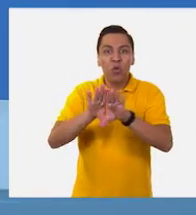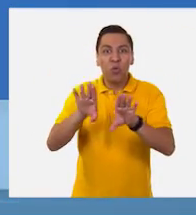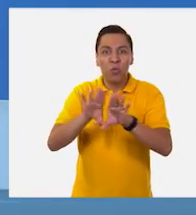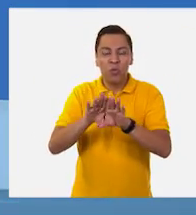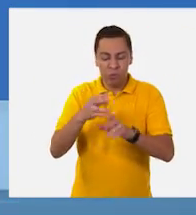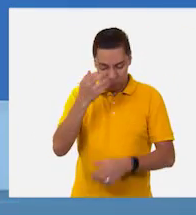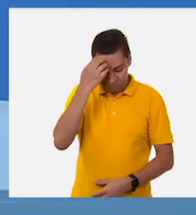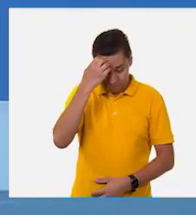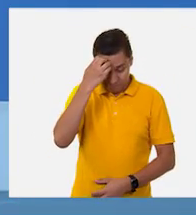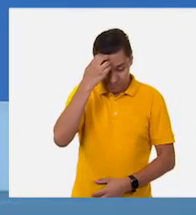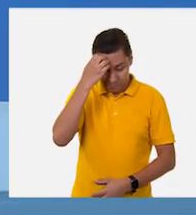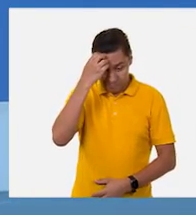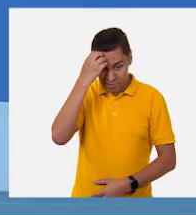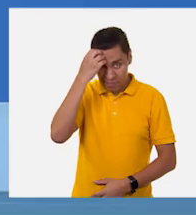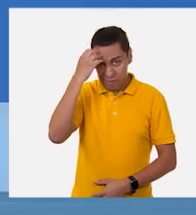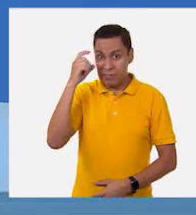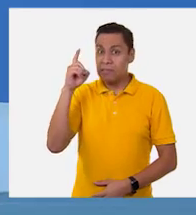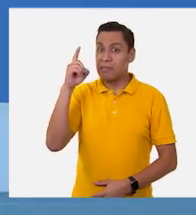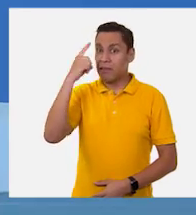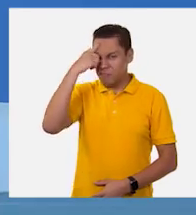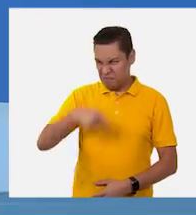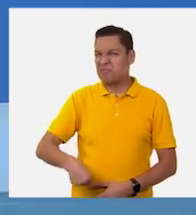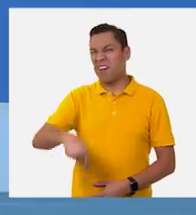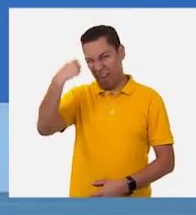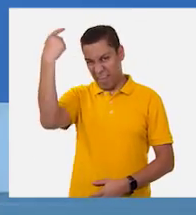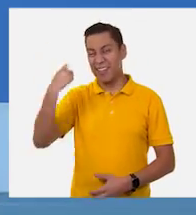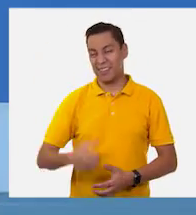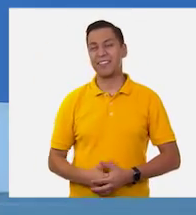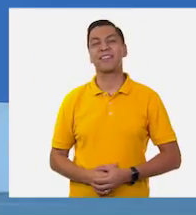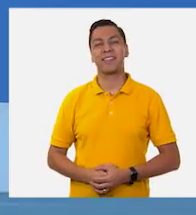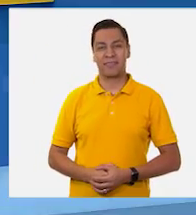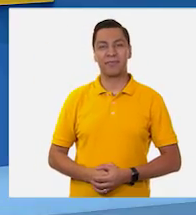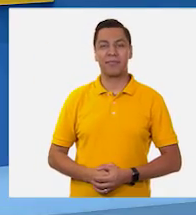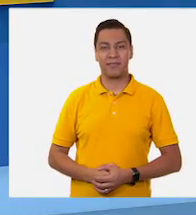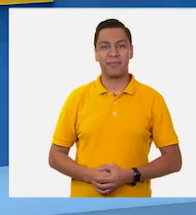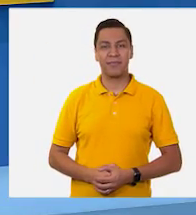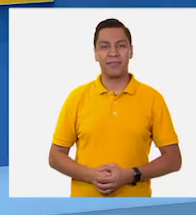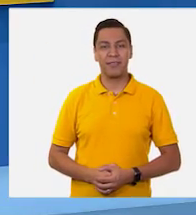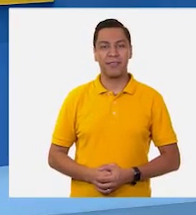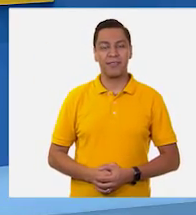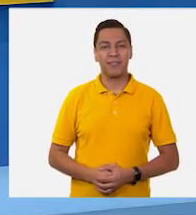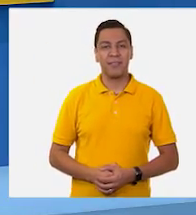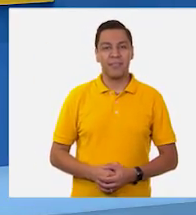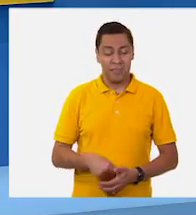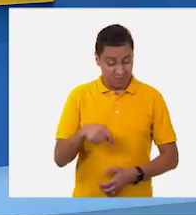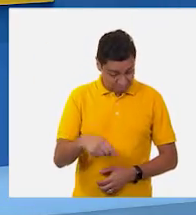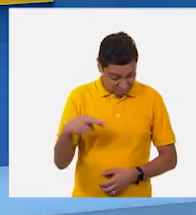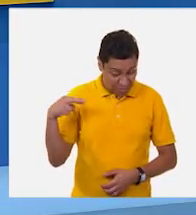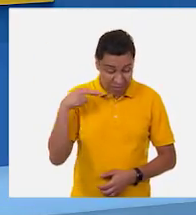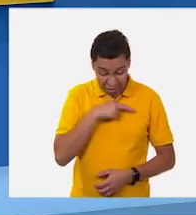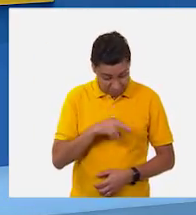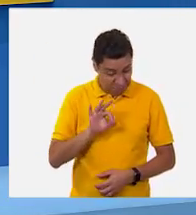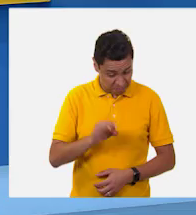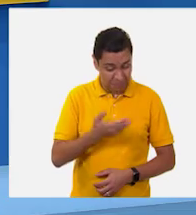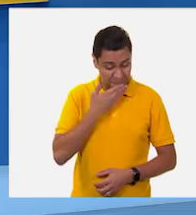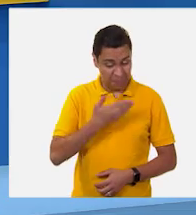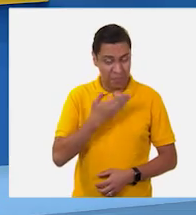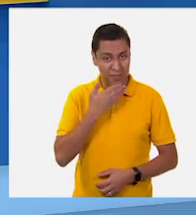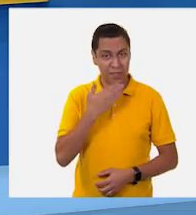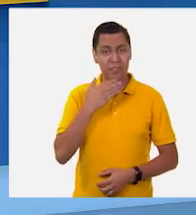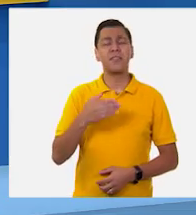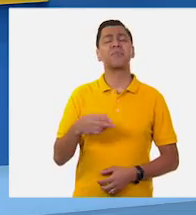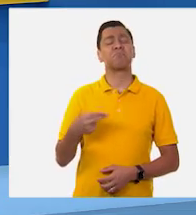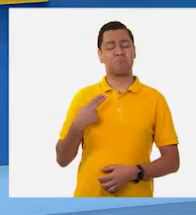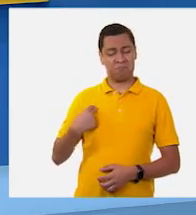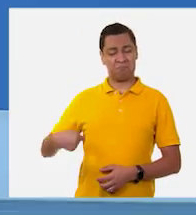ese problema está... ¡más fácil de resolver! ¡Eres bastante rápido, Ton! ¡Así somos